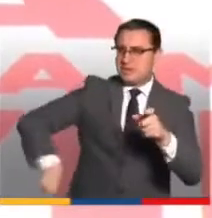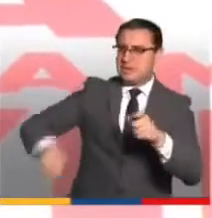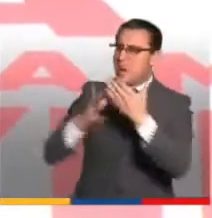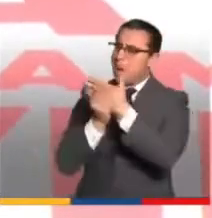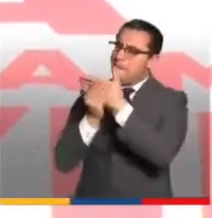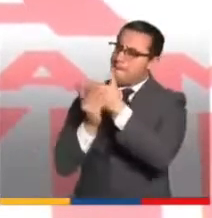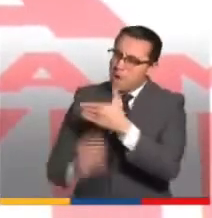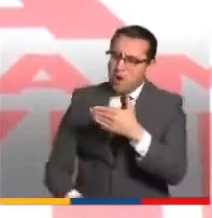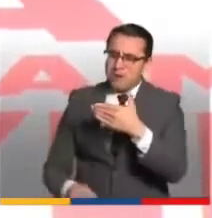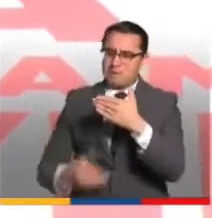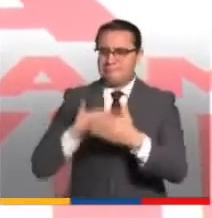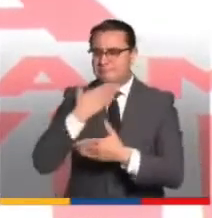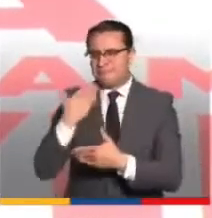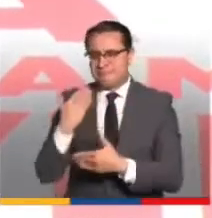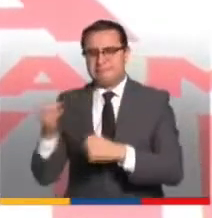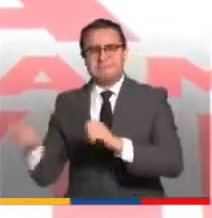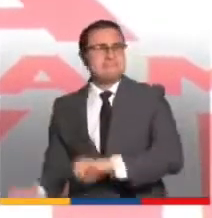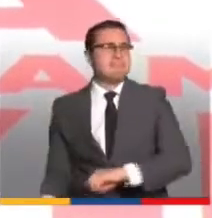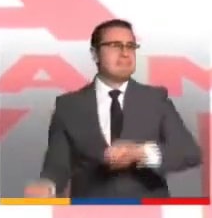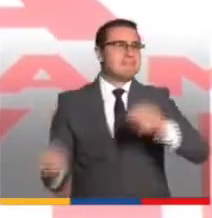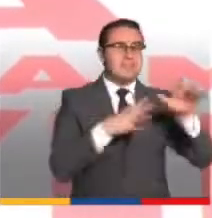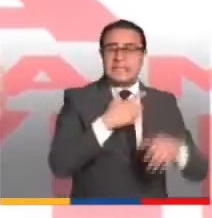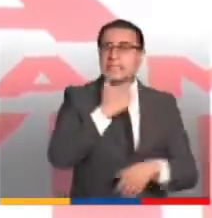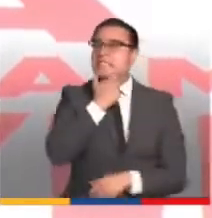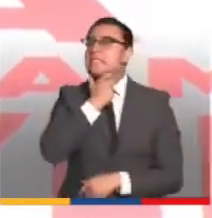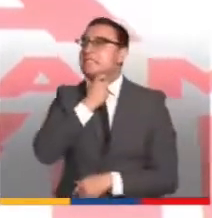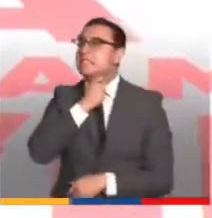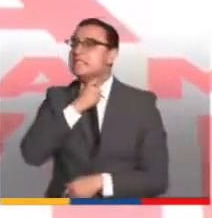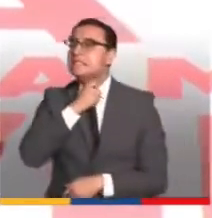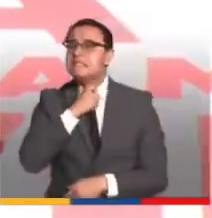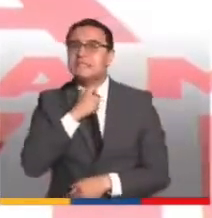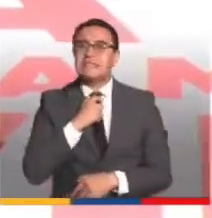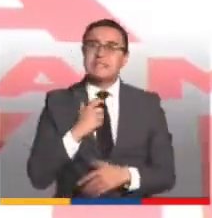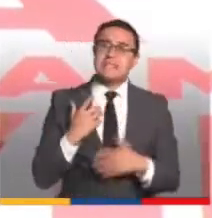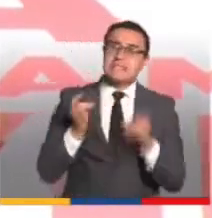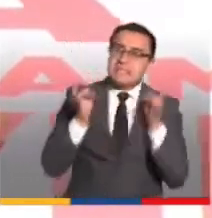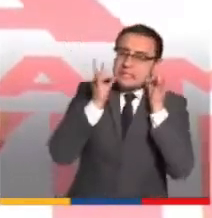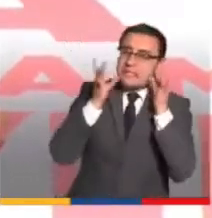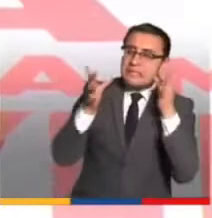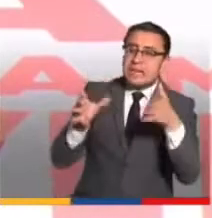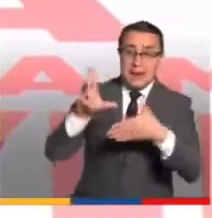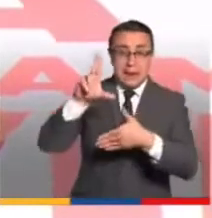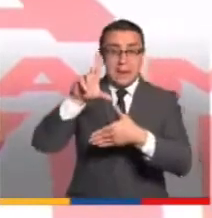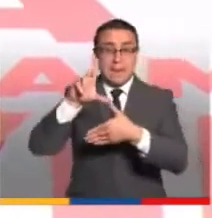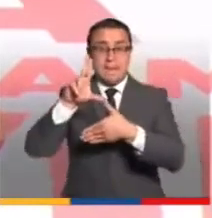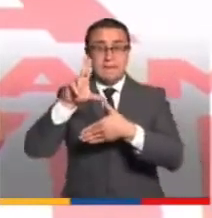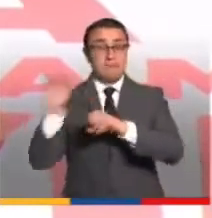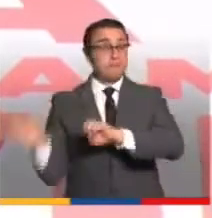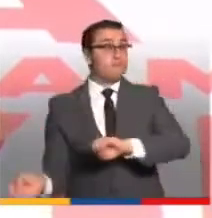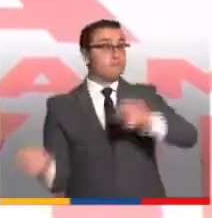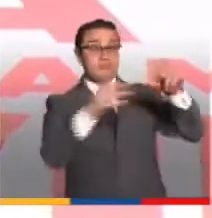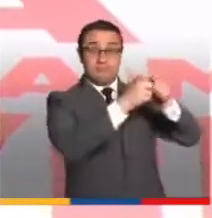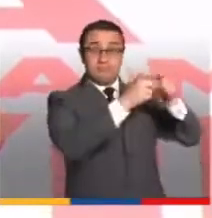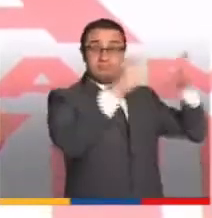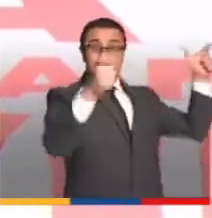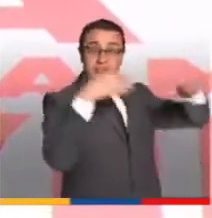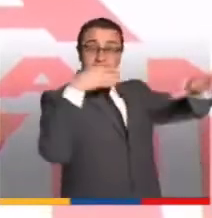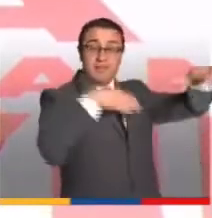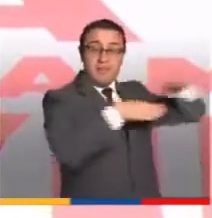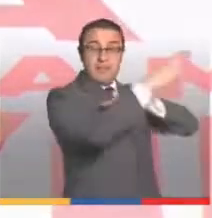la pobreza, de la sed y de la miseria en Sudamérica disminuiría hacia los Estados